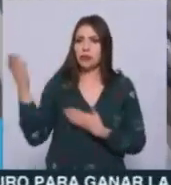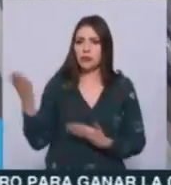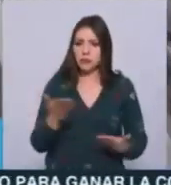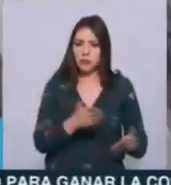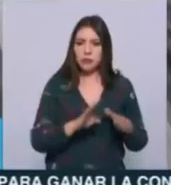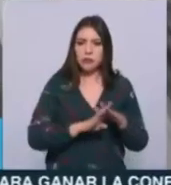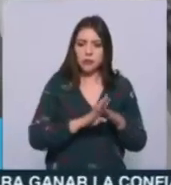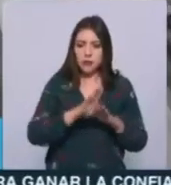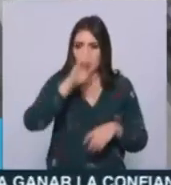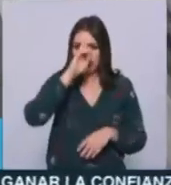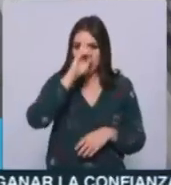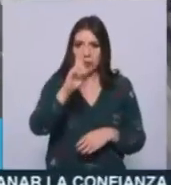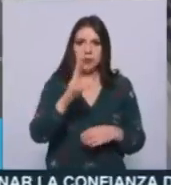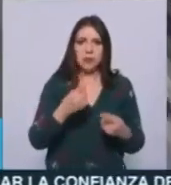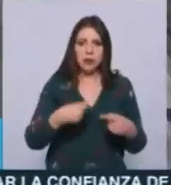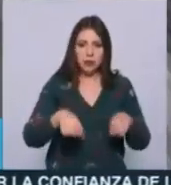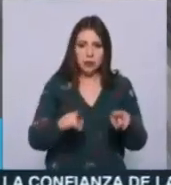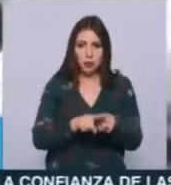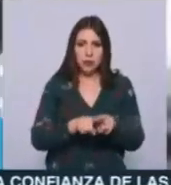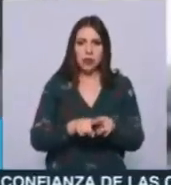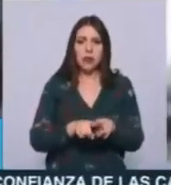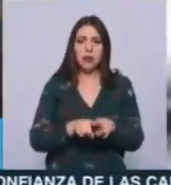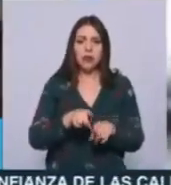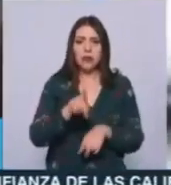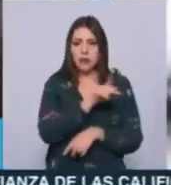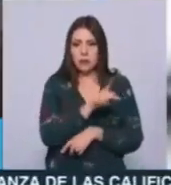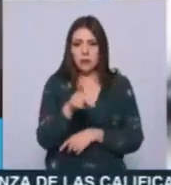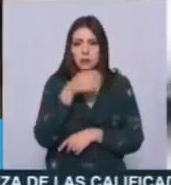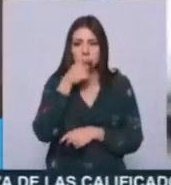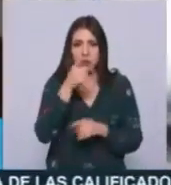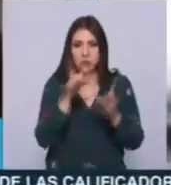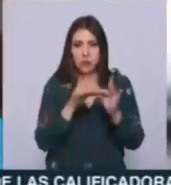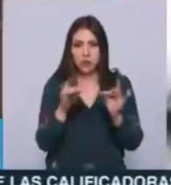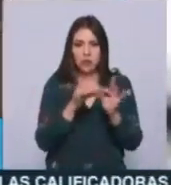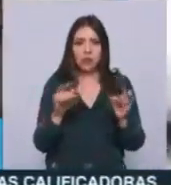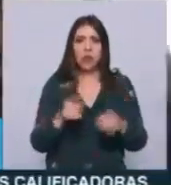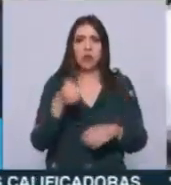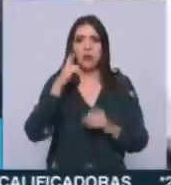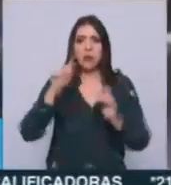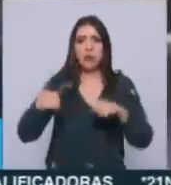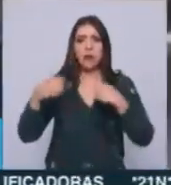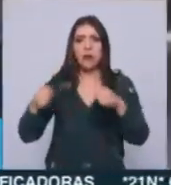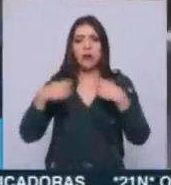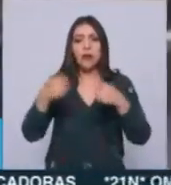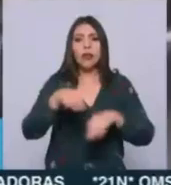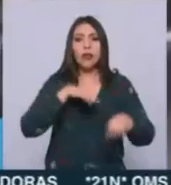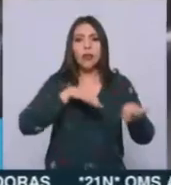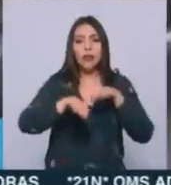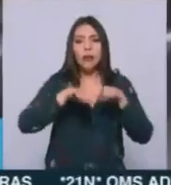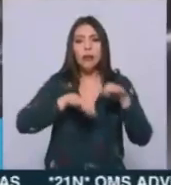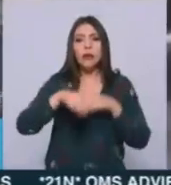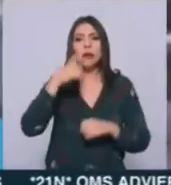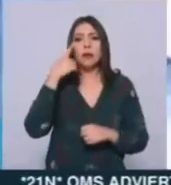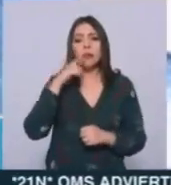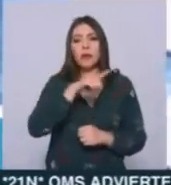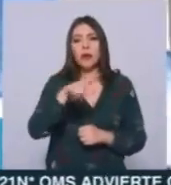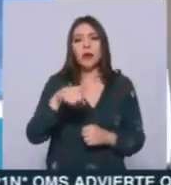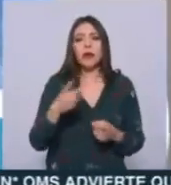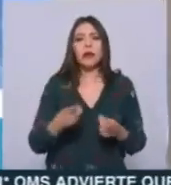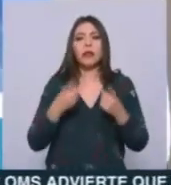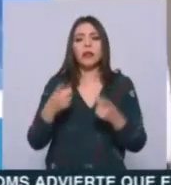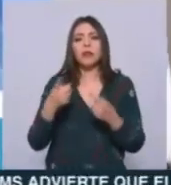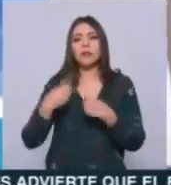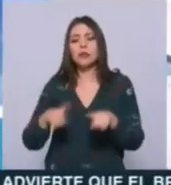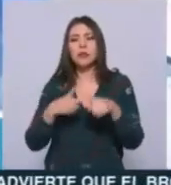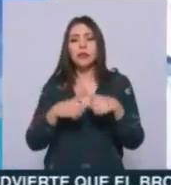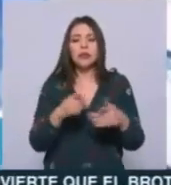manera humanitaria, así lo veo como que lo subraya, a ofrecer empleo, a ofrecer salud, a ofrecer diversos